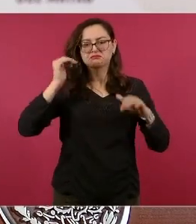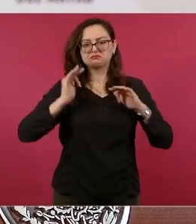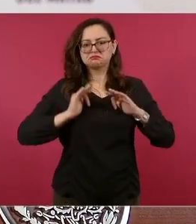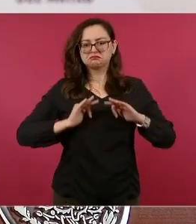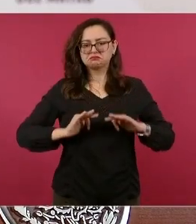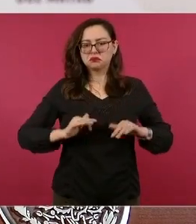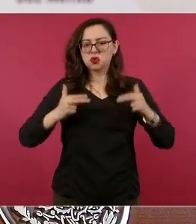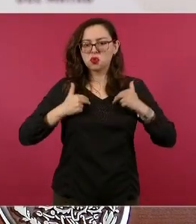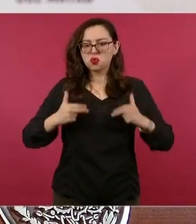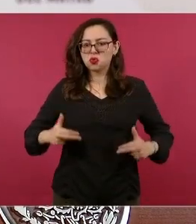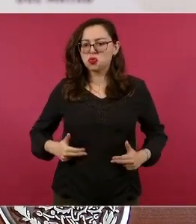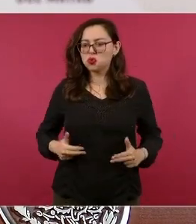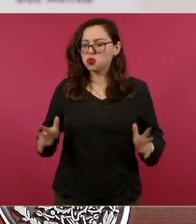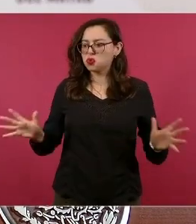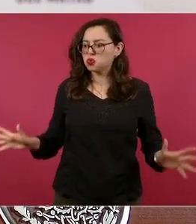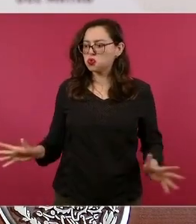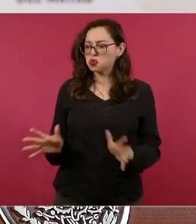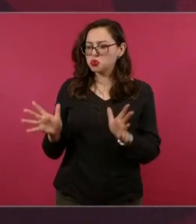humanos.